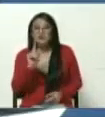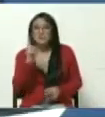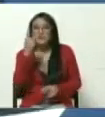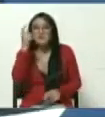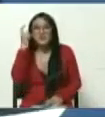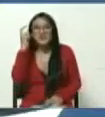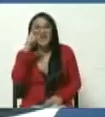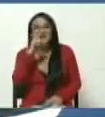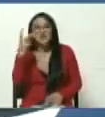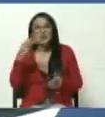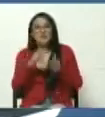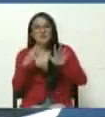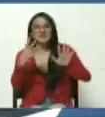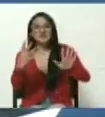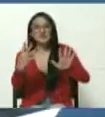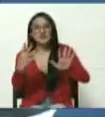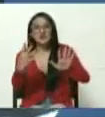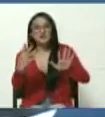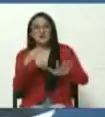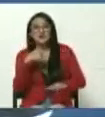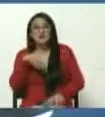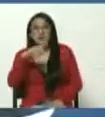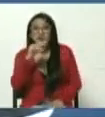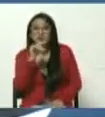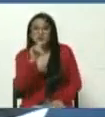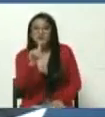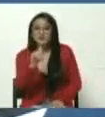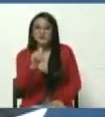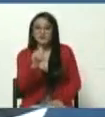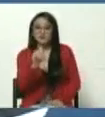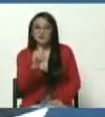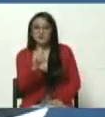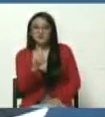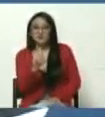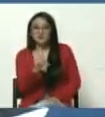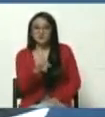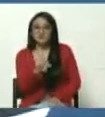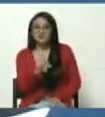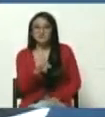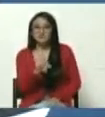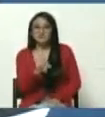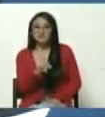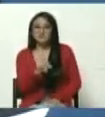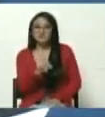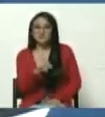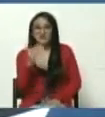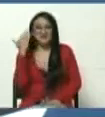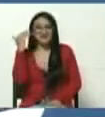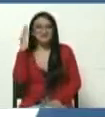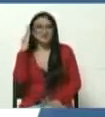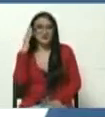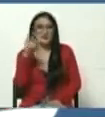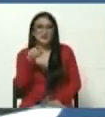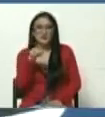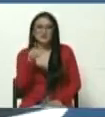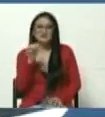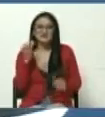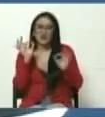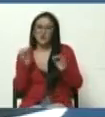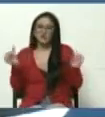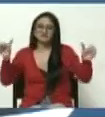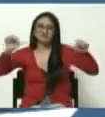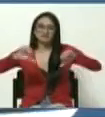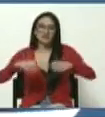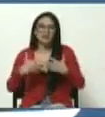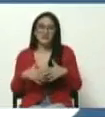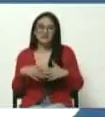año 2019, y sabíamos que era la crónica de una devastación anunciada, de